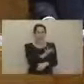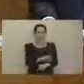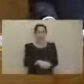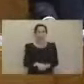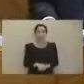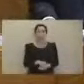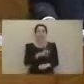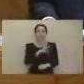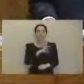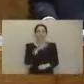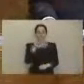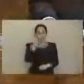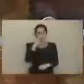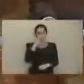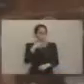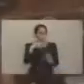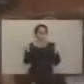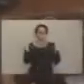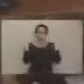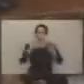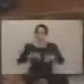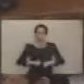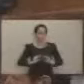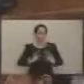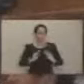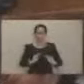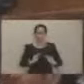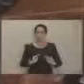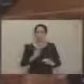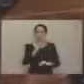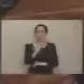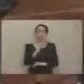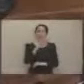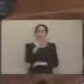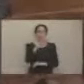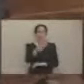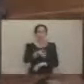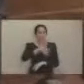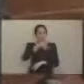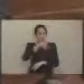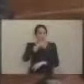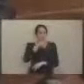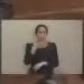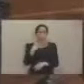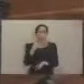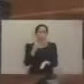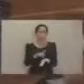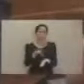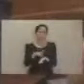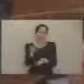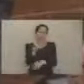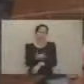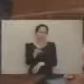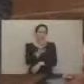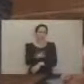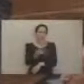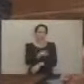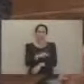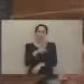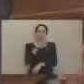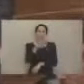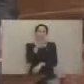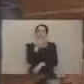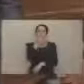Señor Cascos, no puedo estar más de acuerdo con usted. Y además estas son manifestaciones que yo he hecho de manera reiterada. Es más, le diré que